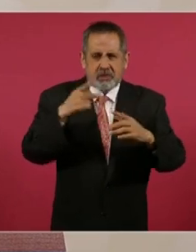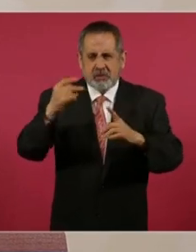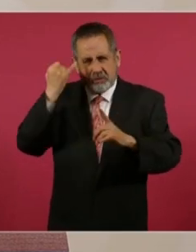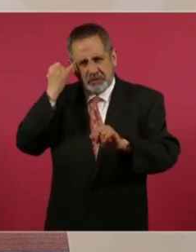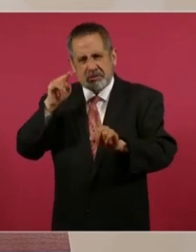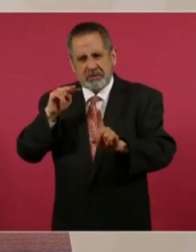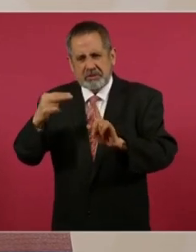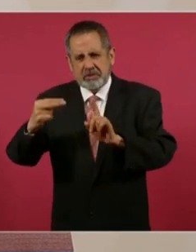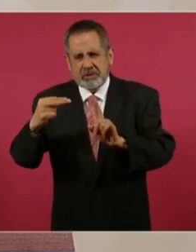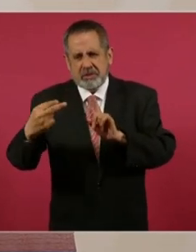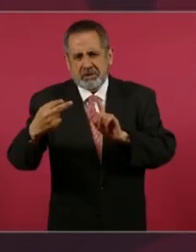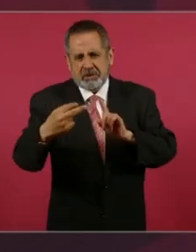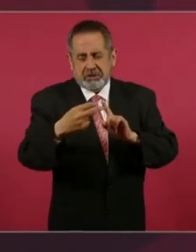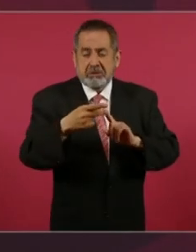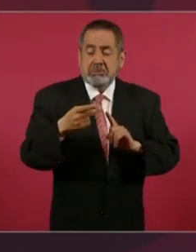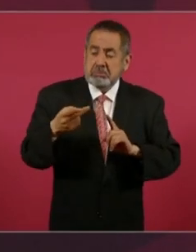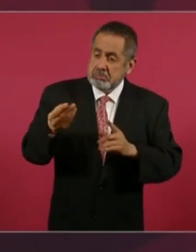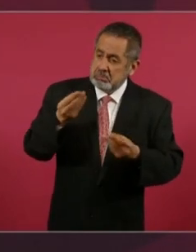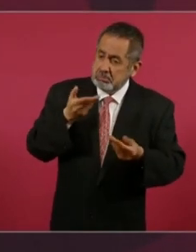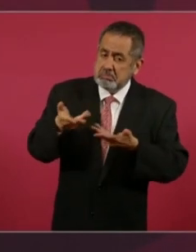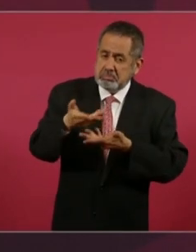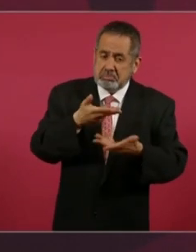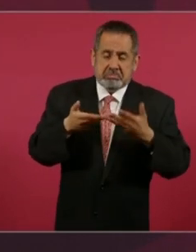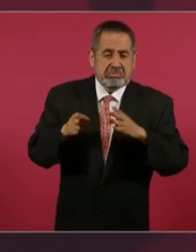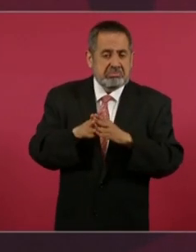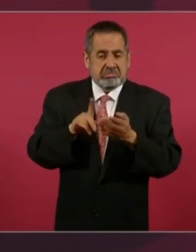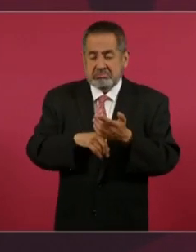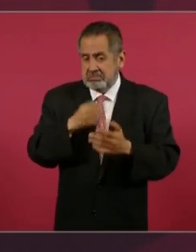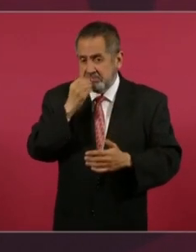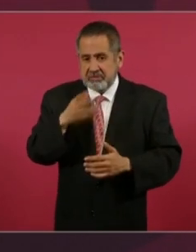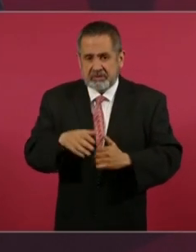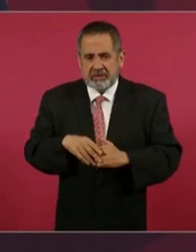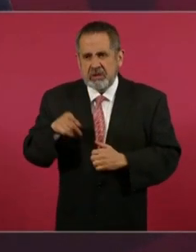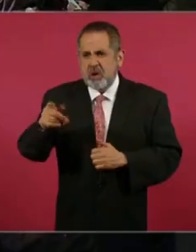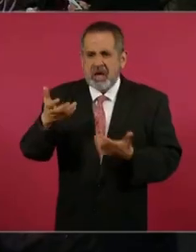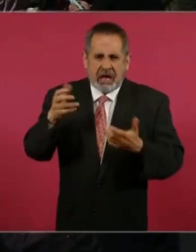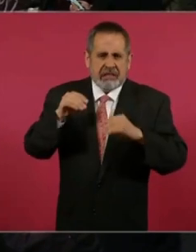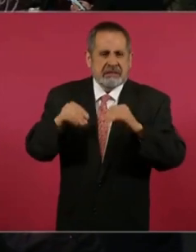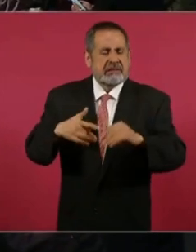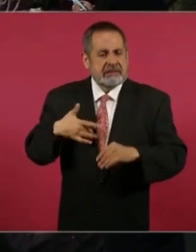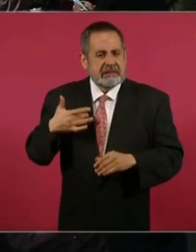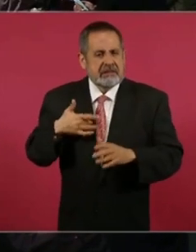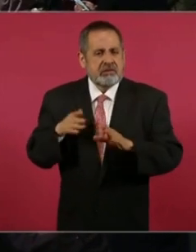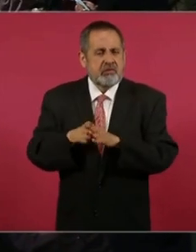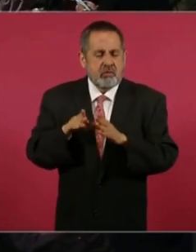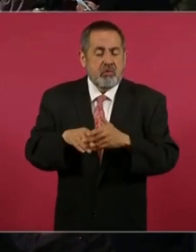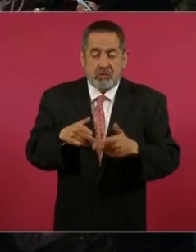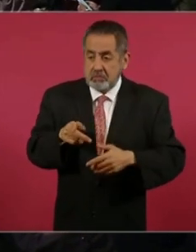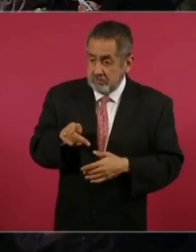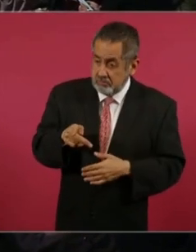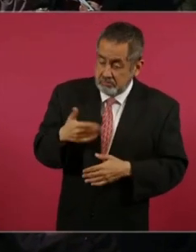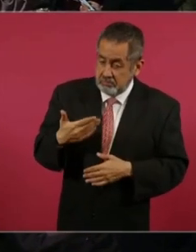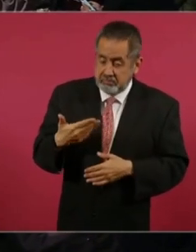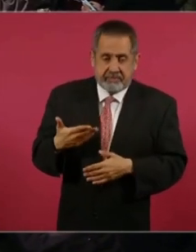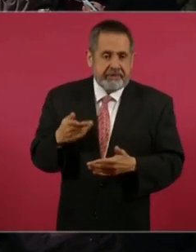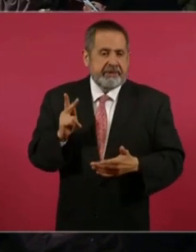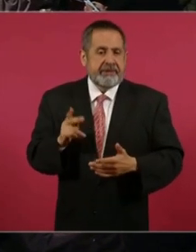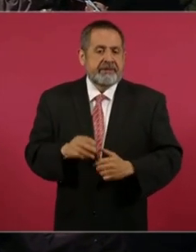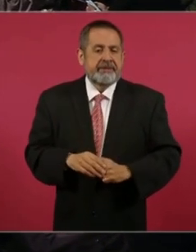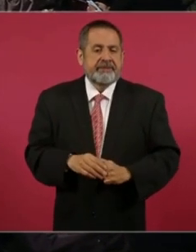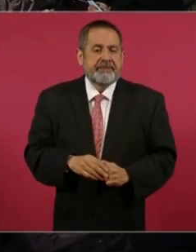puntos de vista de lo que ellos están sintiendo, pero